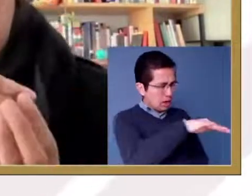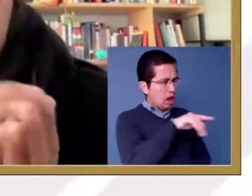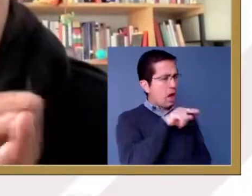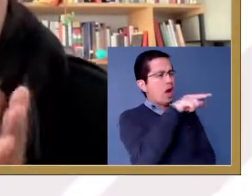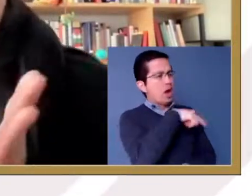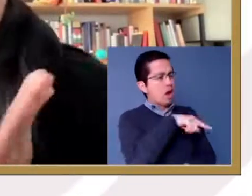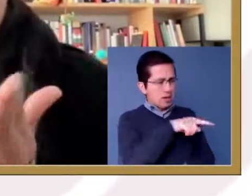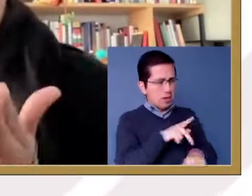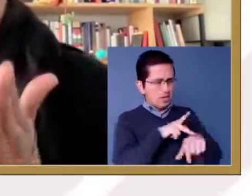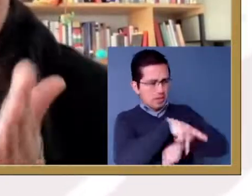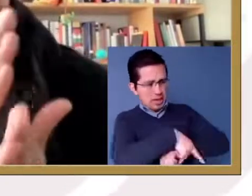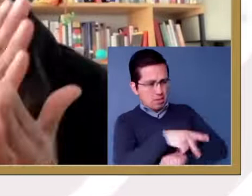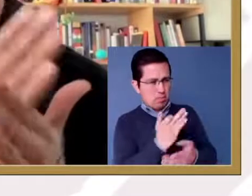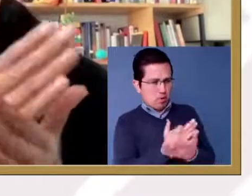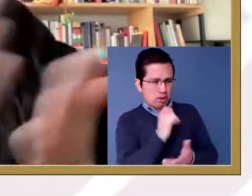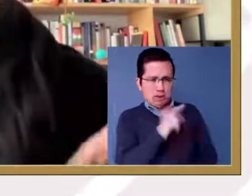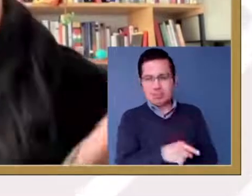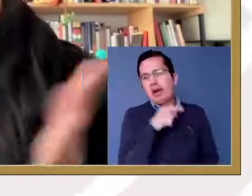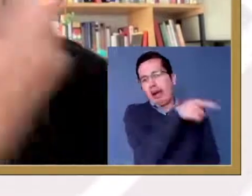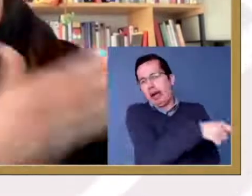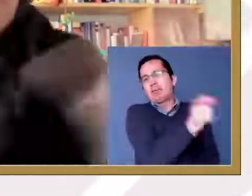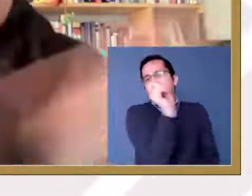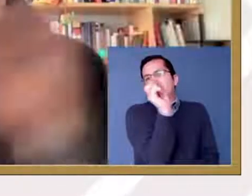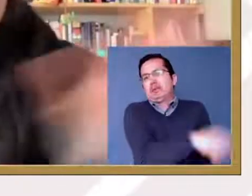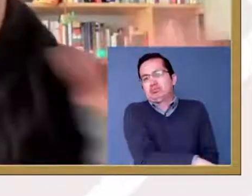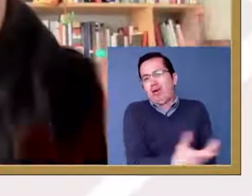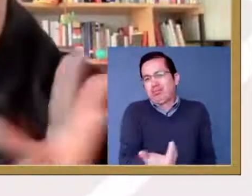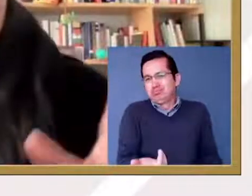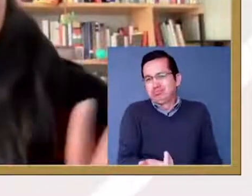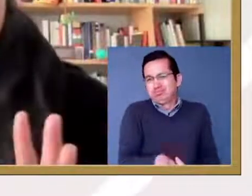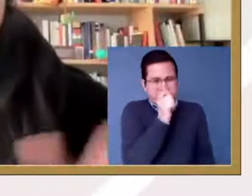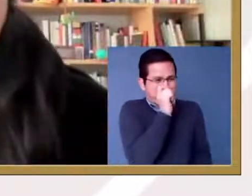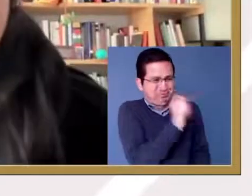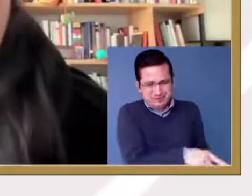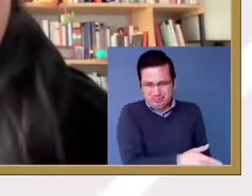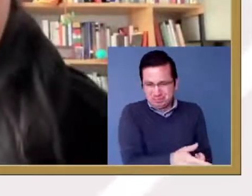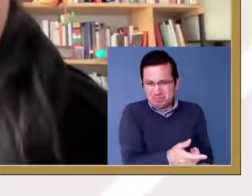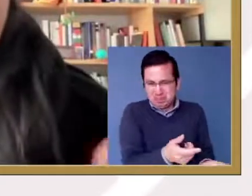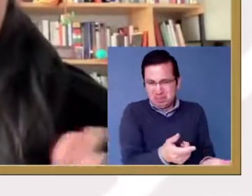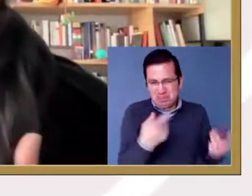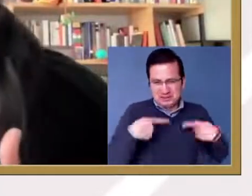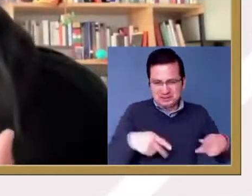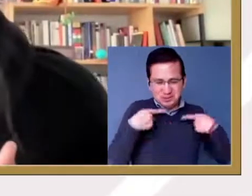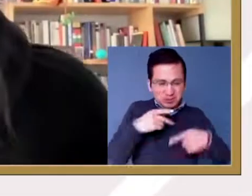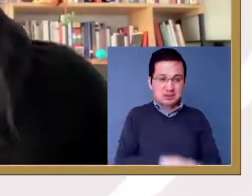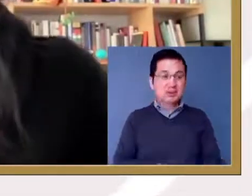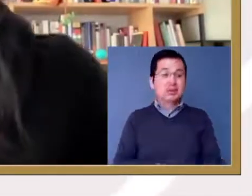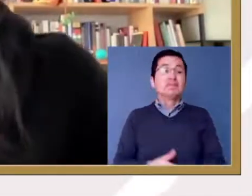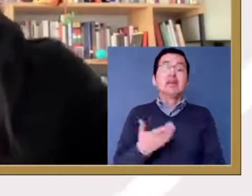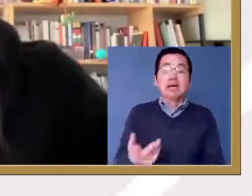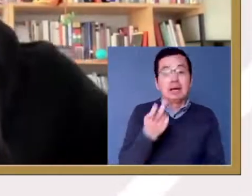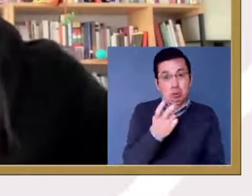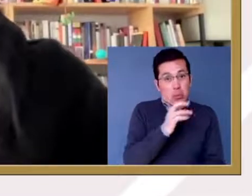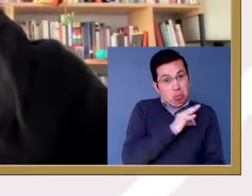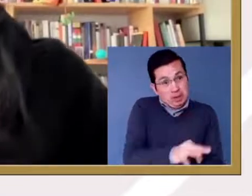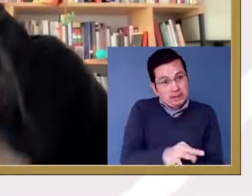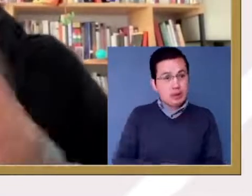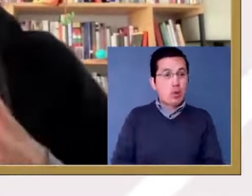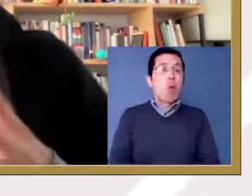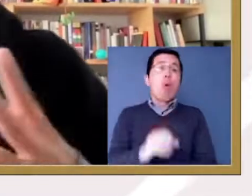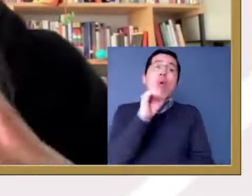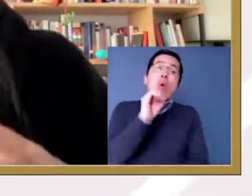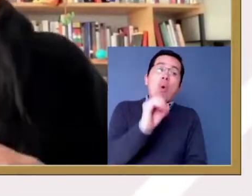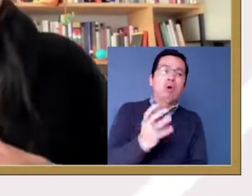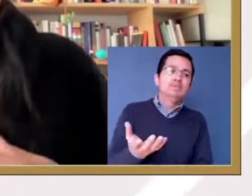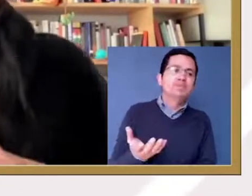el mismo, ¿no? Entonces puede ser que estadísticamente estés distribuyendo, digamos, la percepción, ¿sí? Esa es una posibilidad. Ahora, por